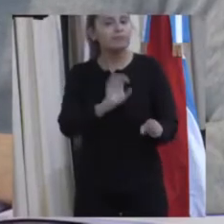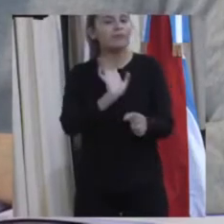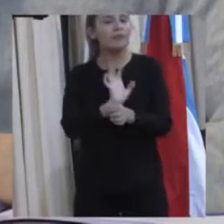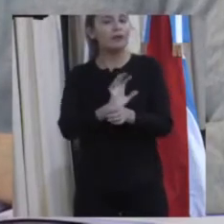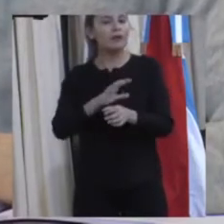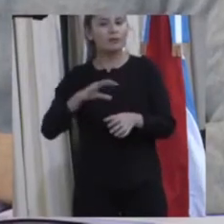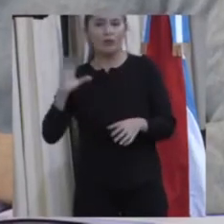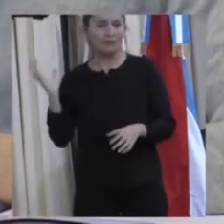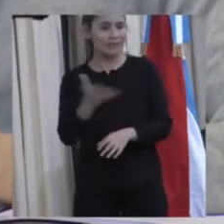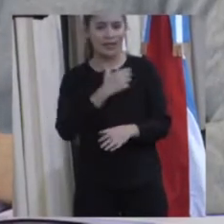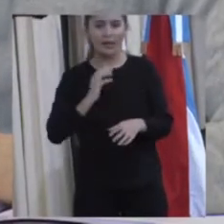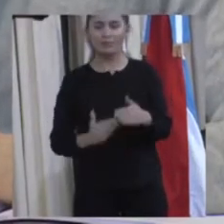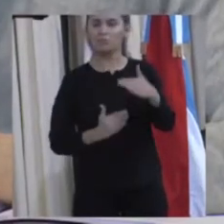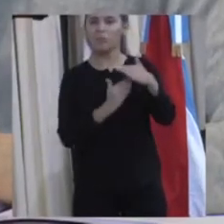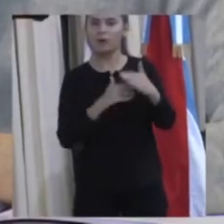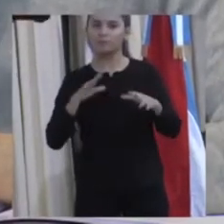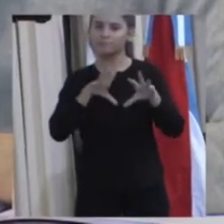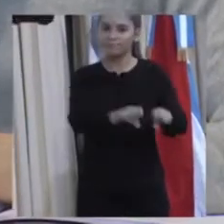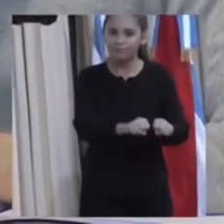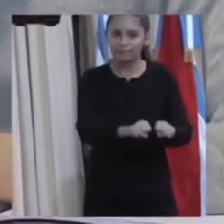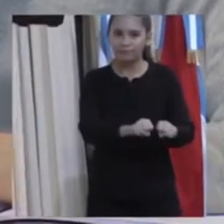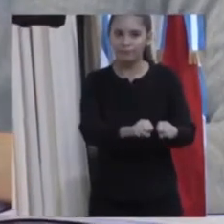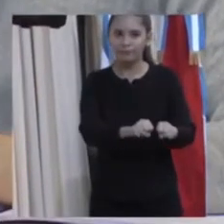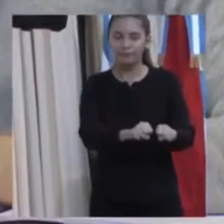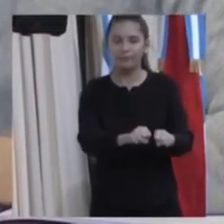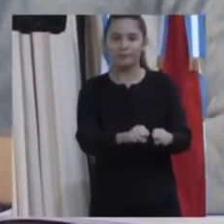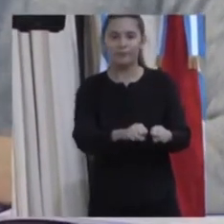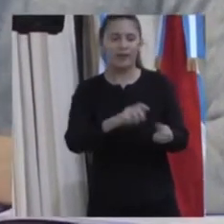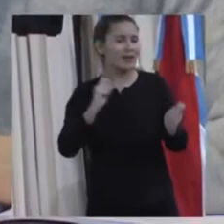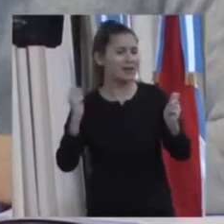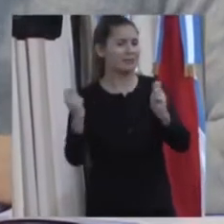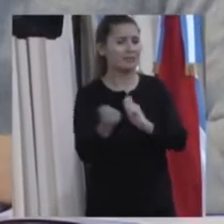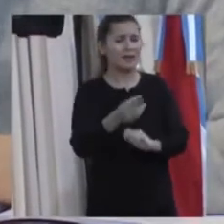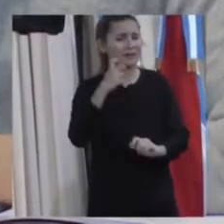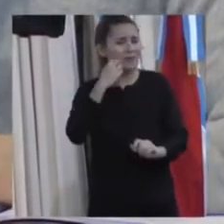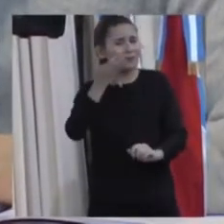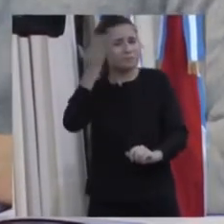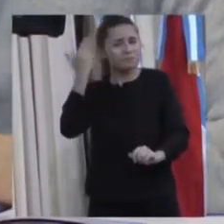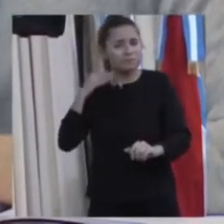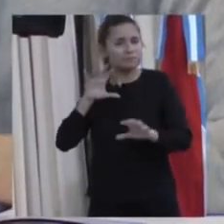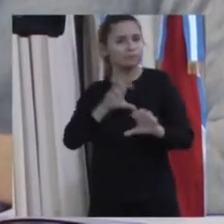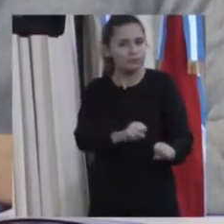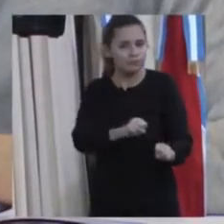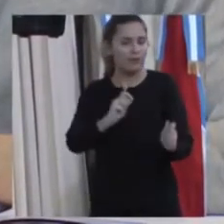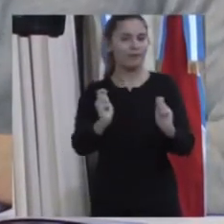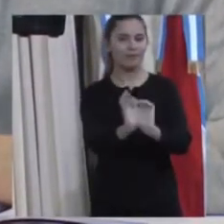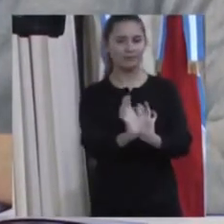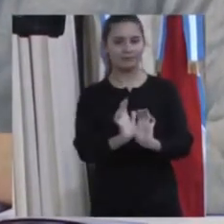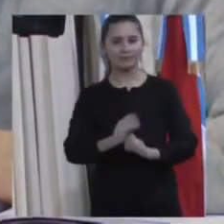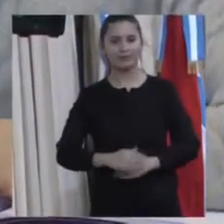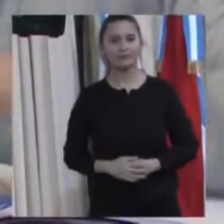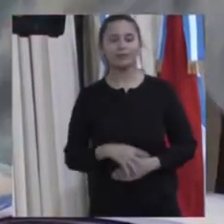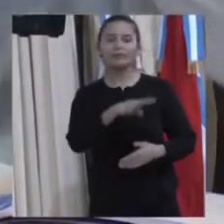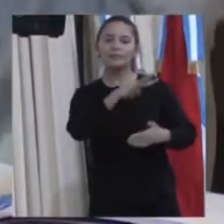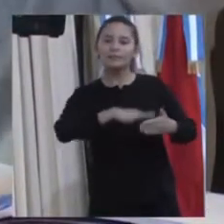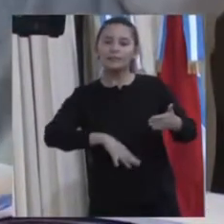poder como condición para poder clausurar el viejo orden corporativo. Es en aquel texto, el